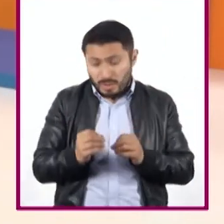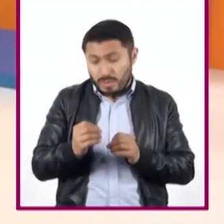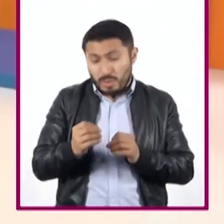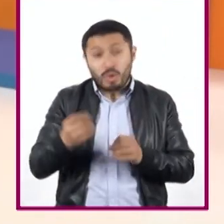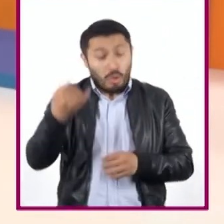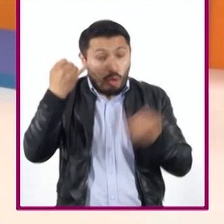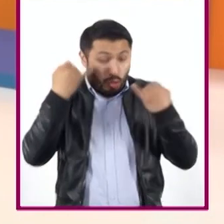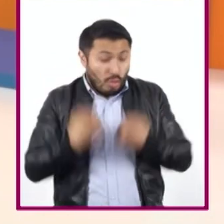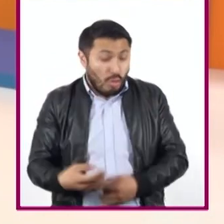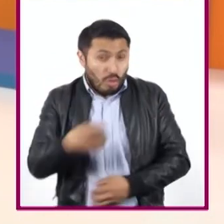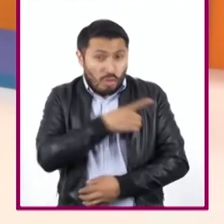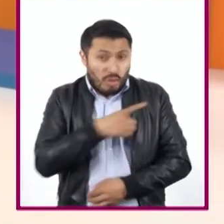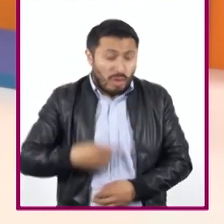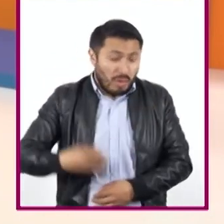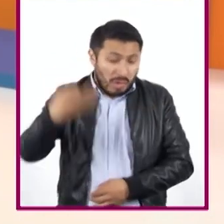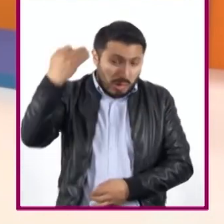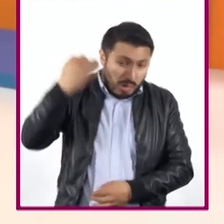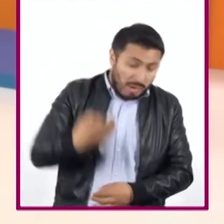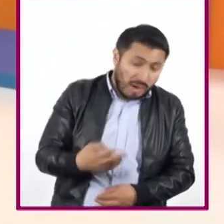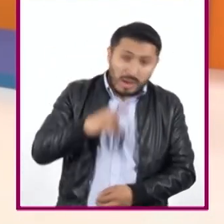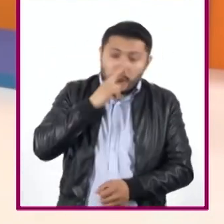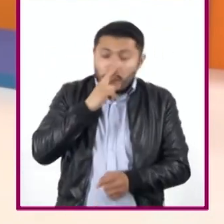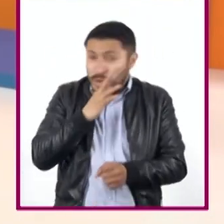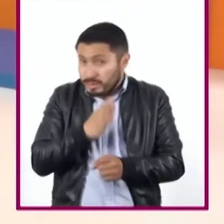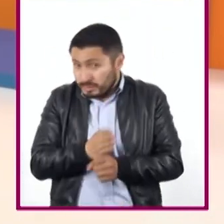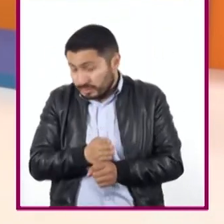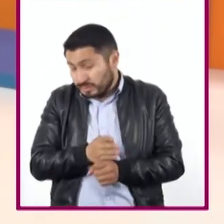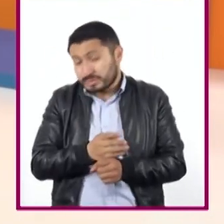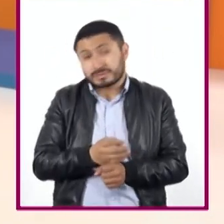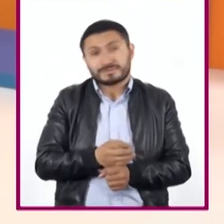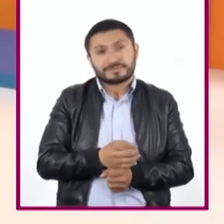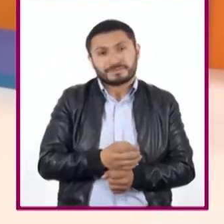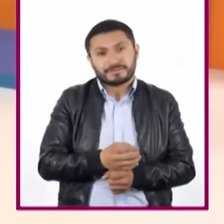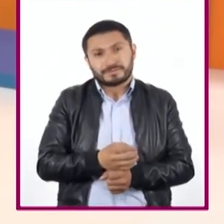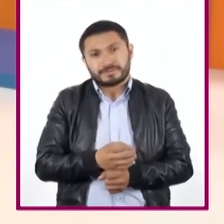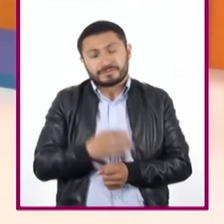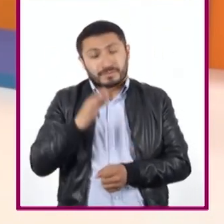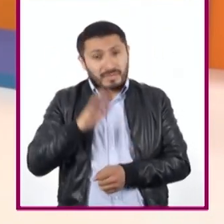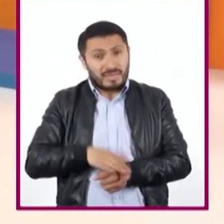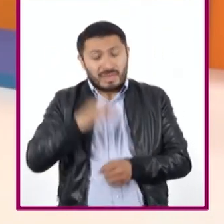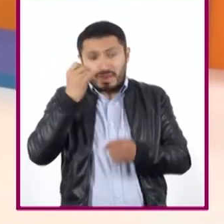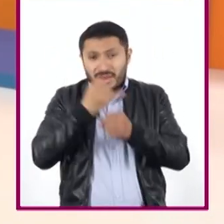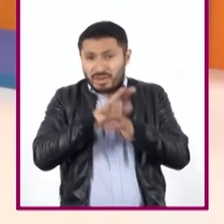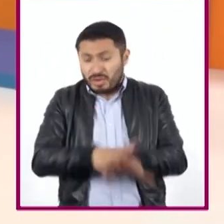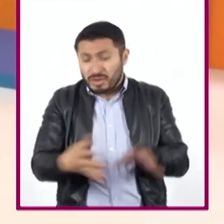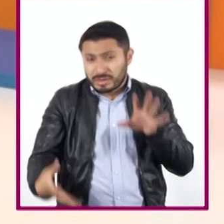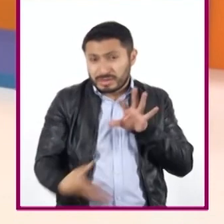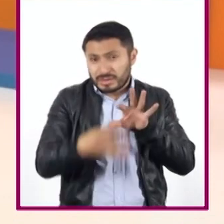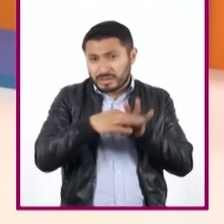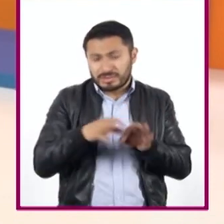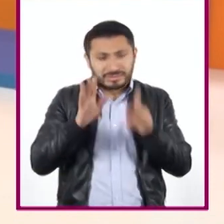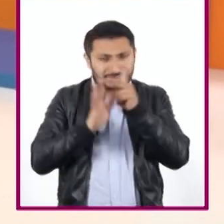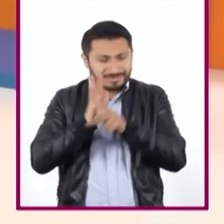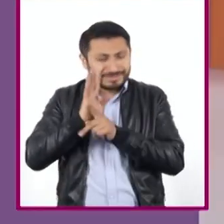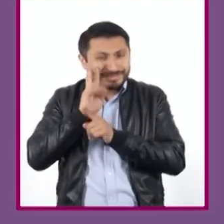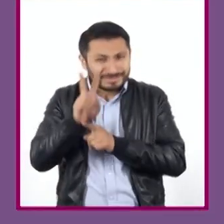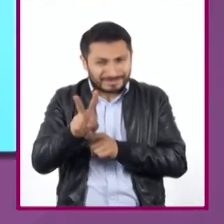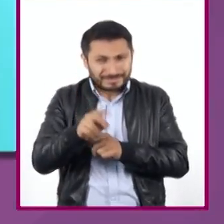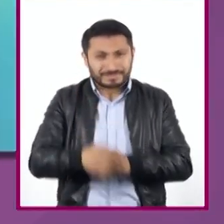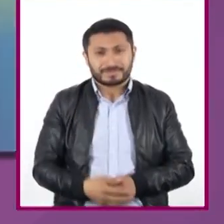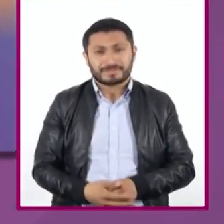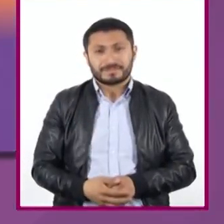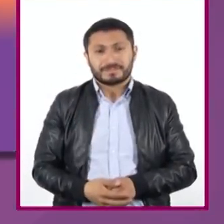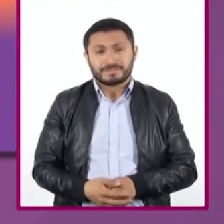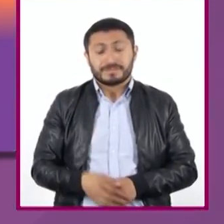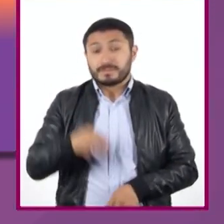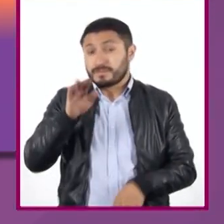asumir. Para complementar en relación con la autonomía, veamos el siguiente video.